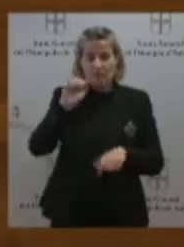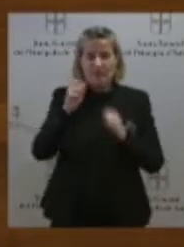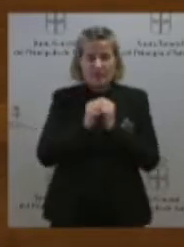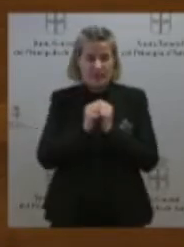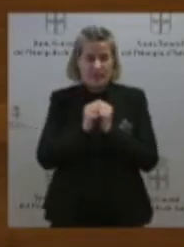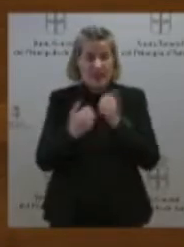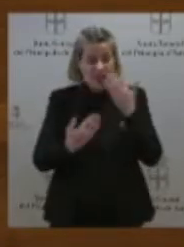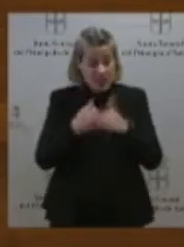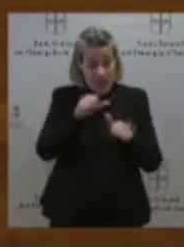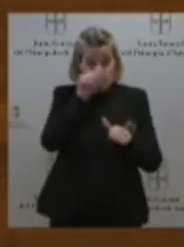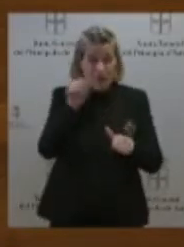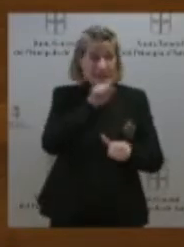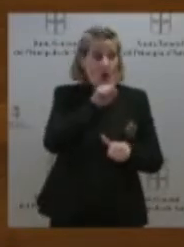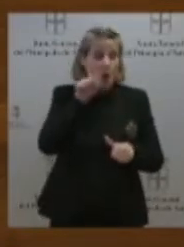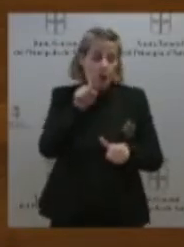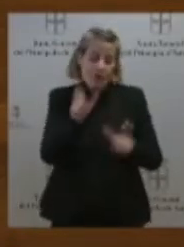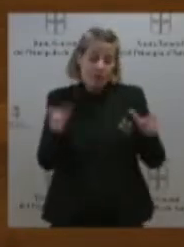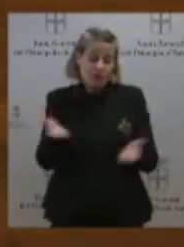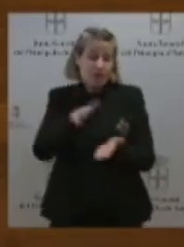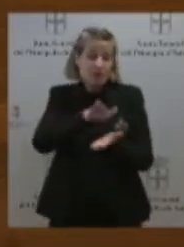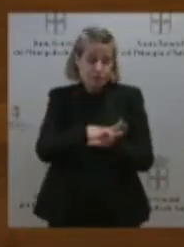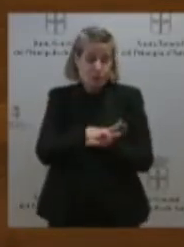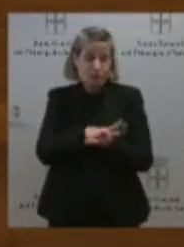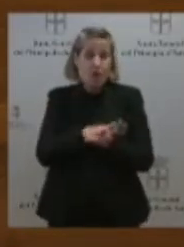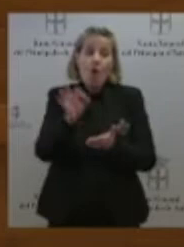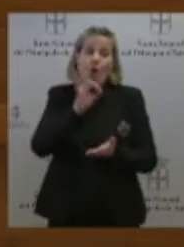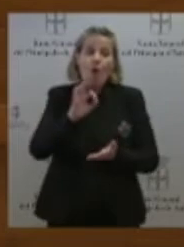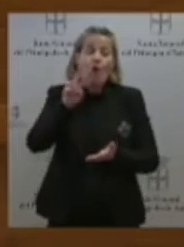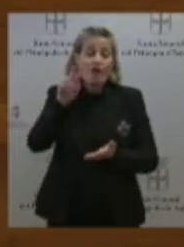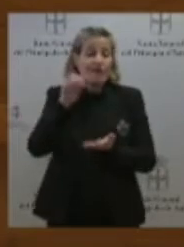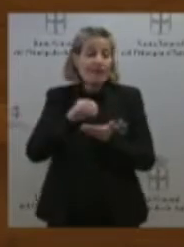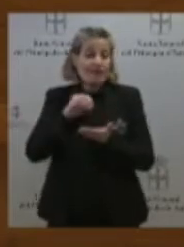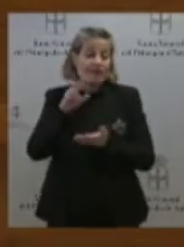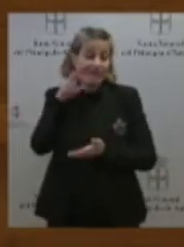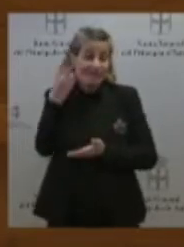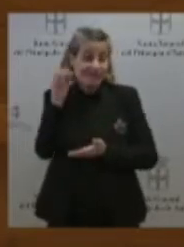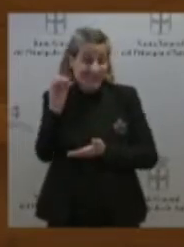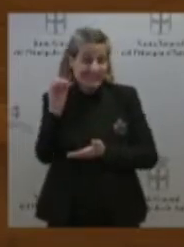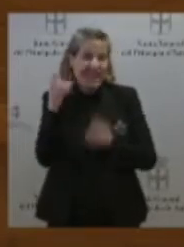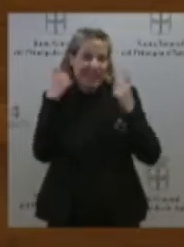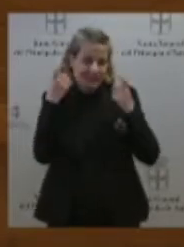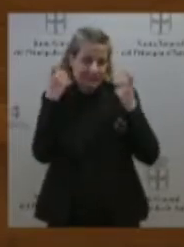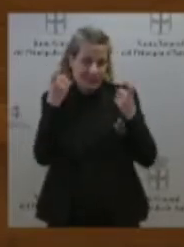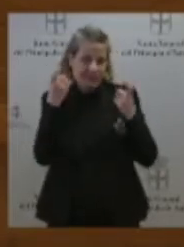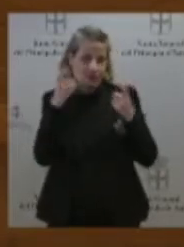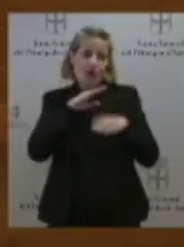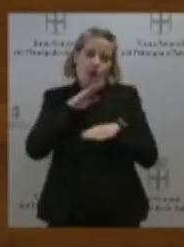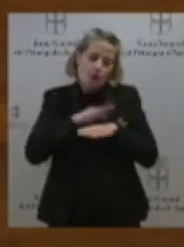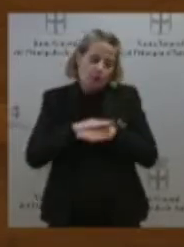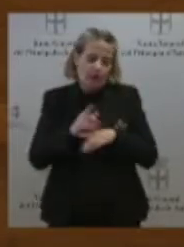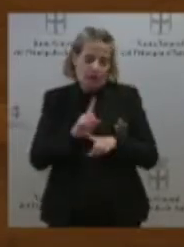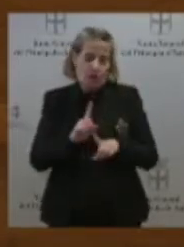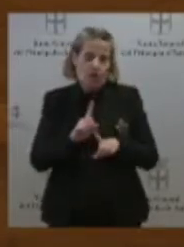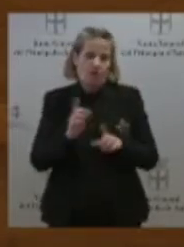hubo además 20 intentos no cumplidos. Cada año podrían darse, pues, 80.000 intentos de suicidio en España. La